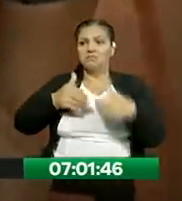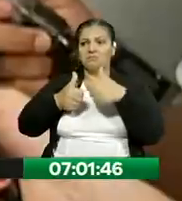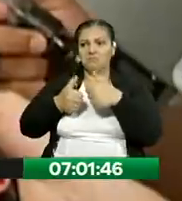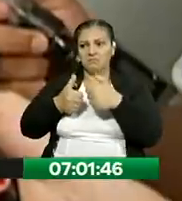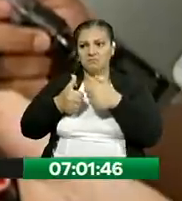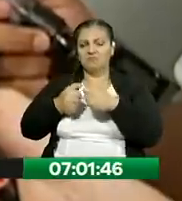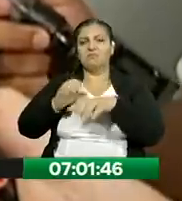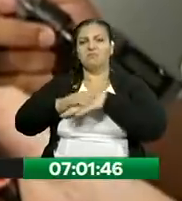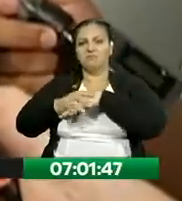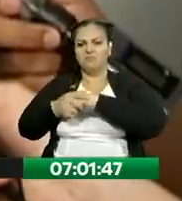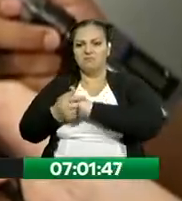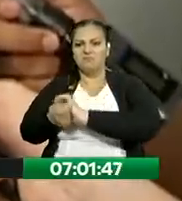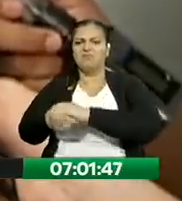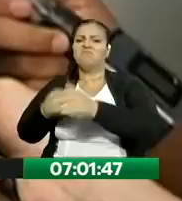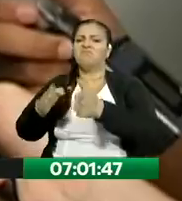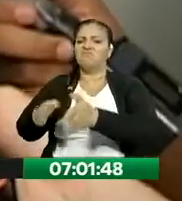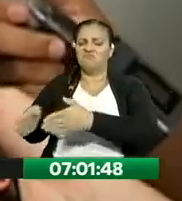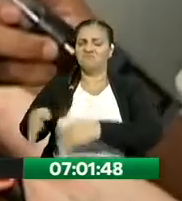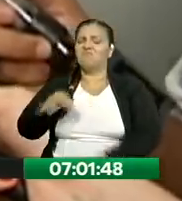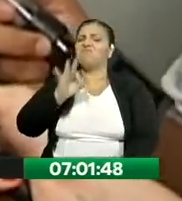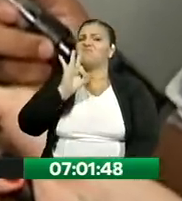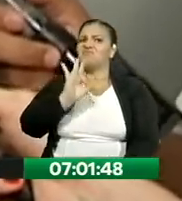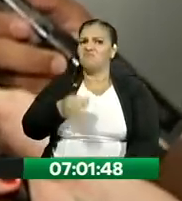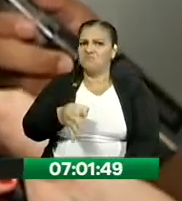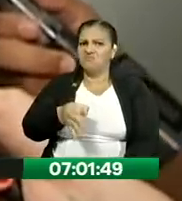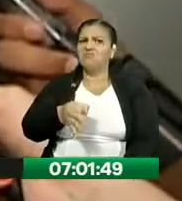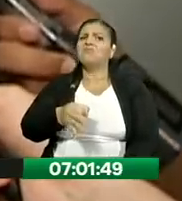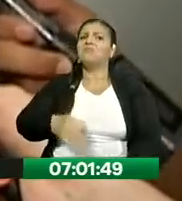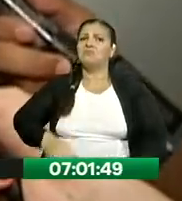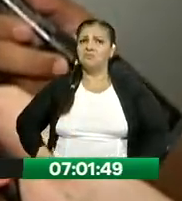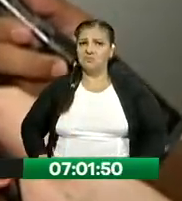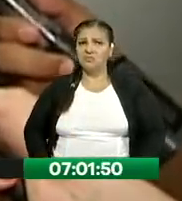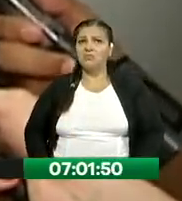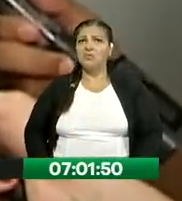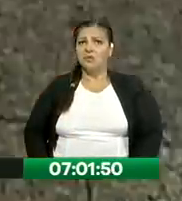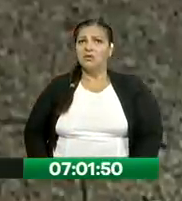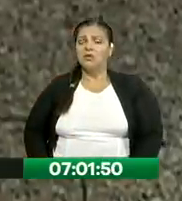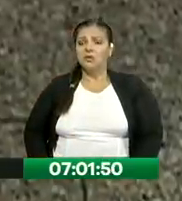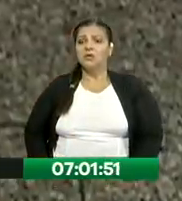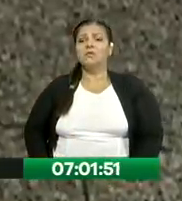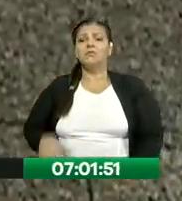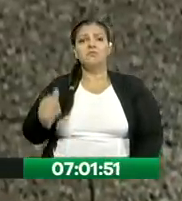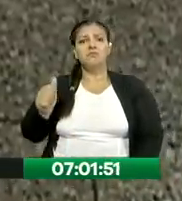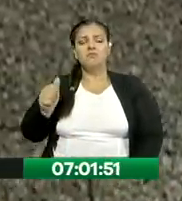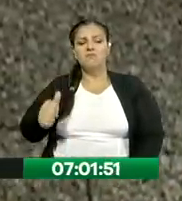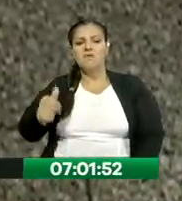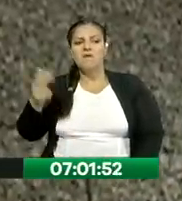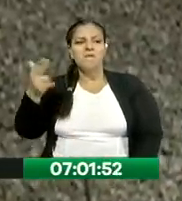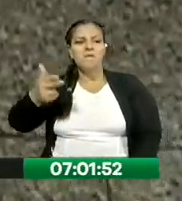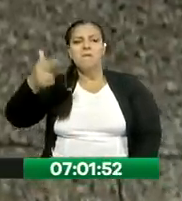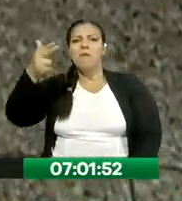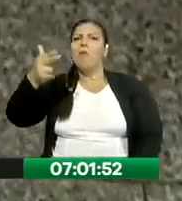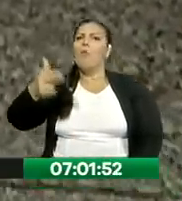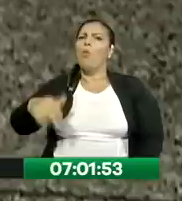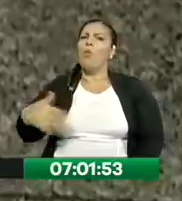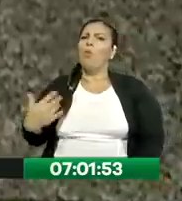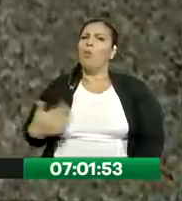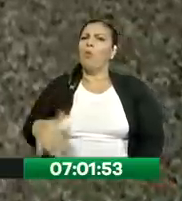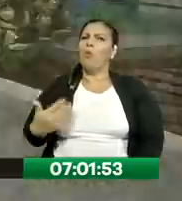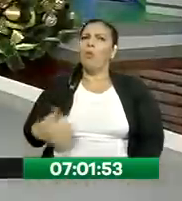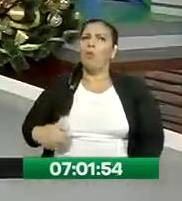que él habría referido que a los delincuentes que realizaran las detonaciones. Informó Julio César Saona.